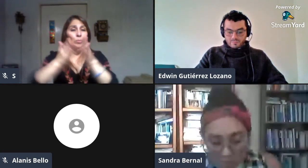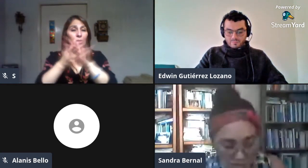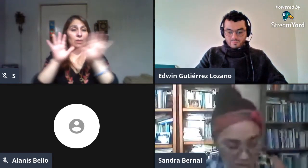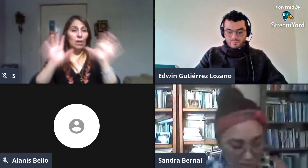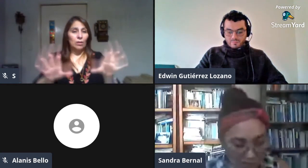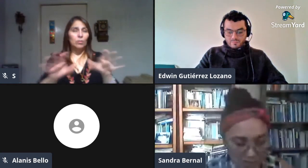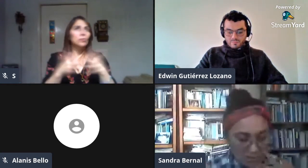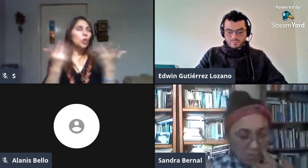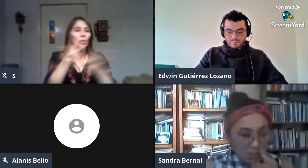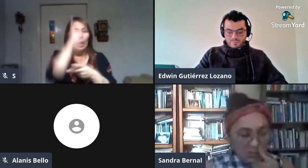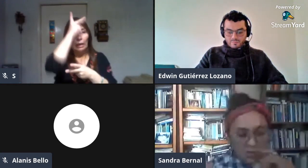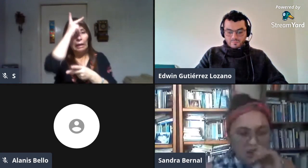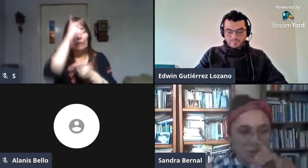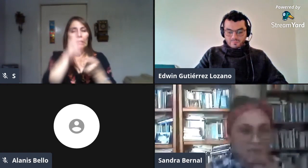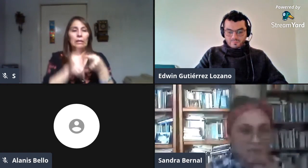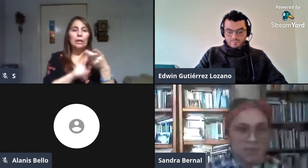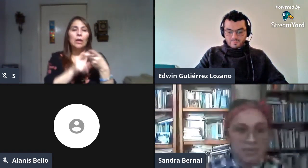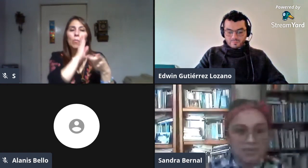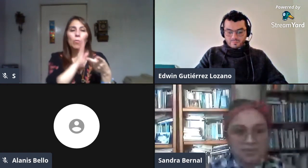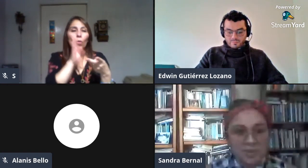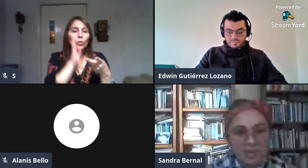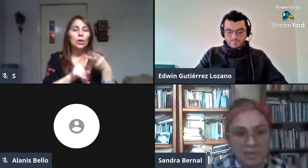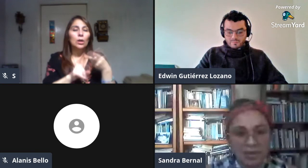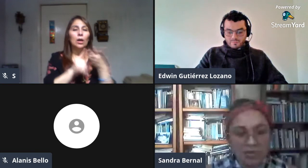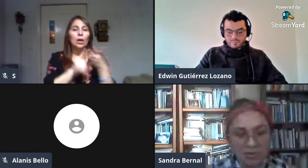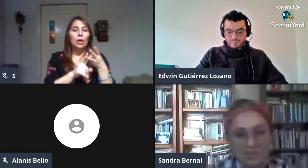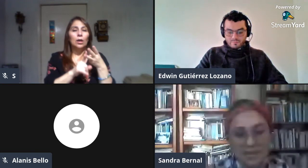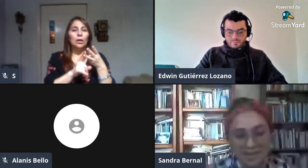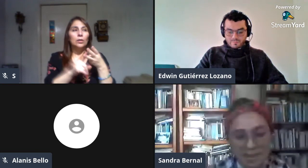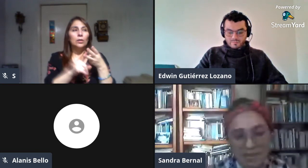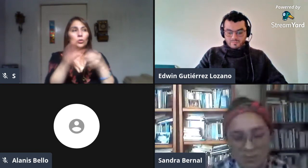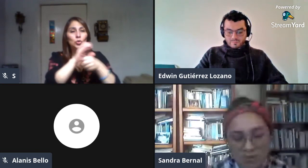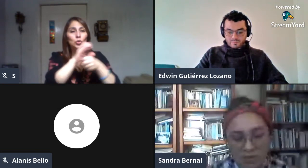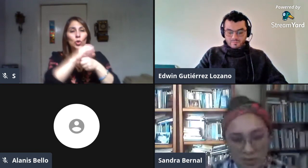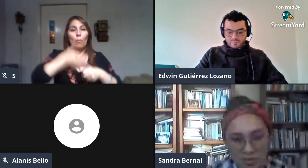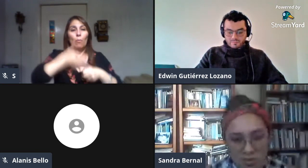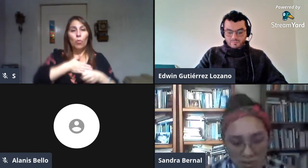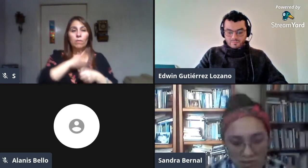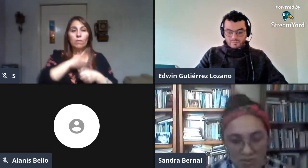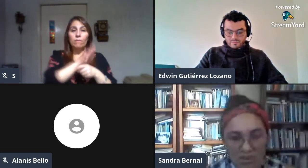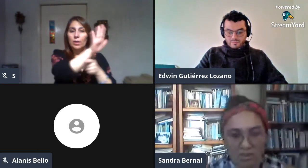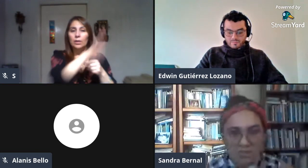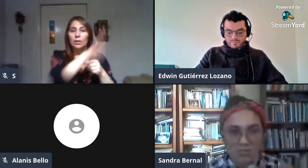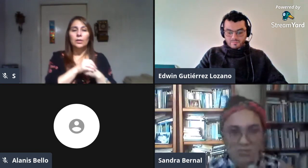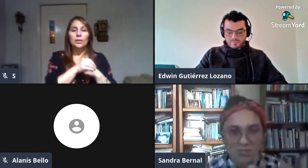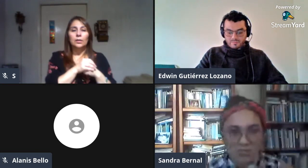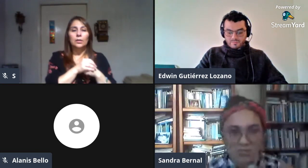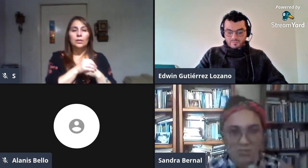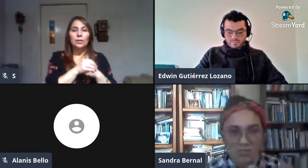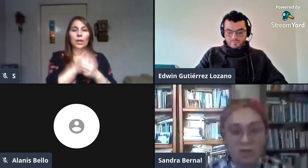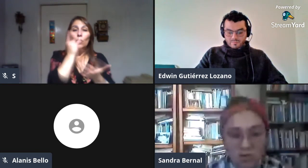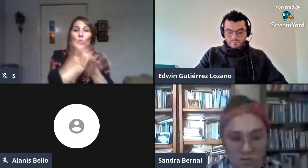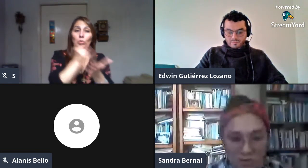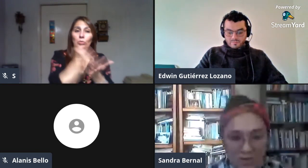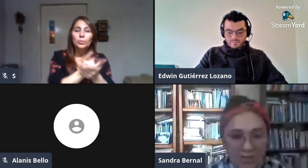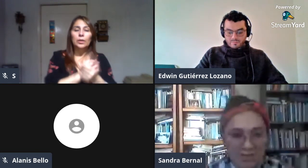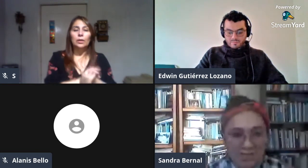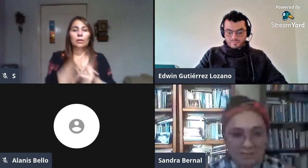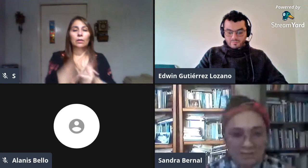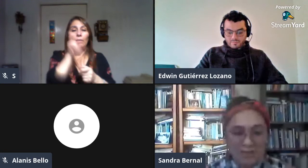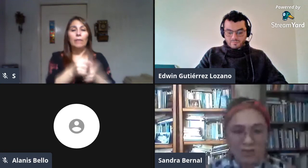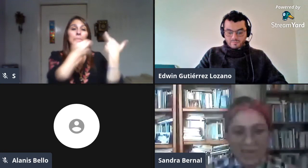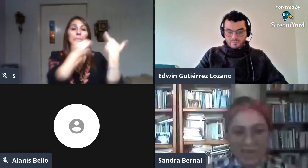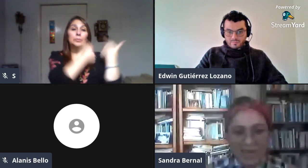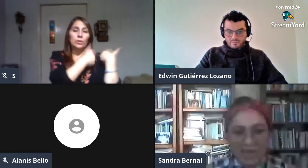Kennedy, en Bosa, en Suba, en Ciudad Bolívar, que no, tienen que además responder por sus hijos, tienen que responder por sus